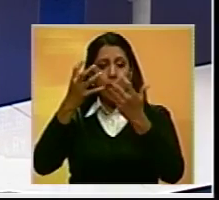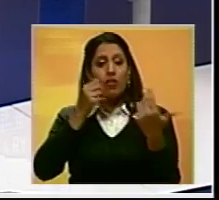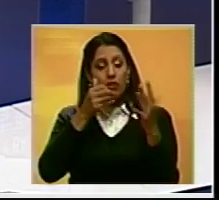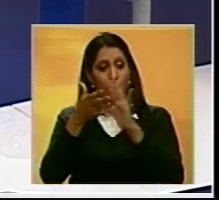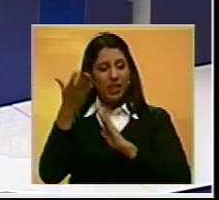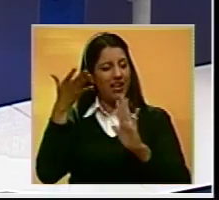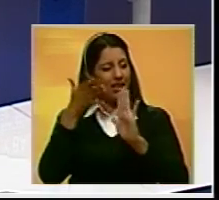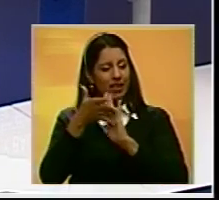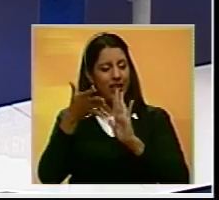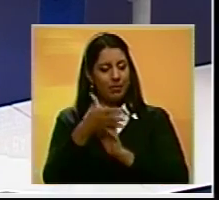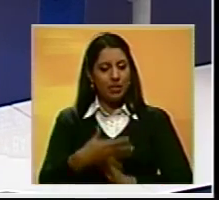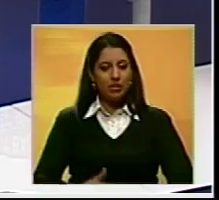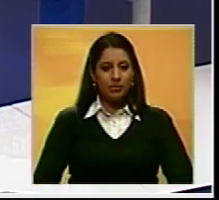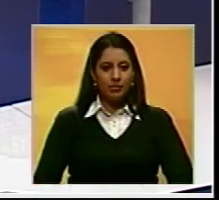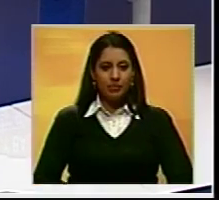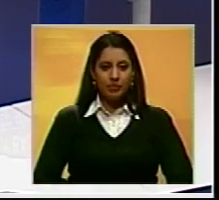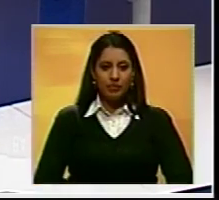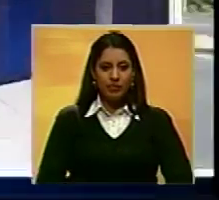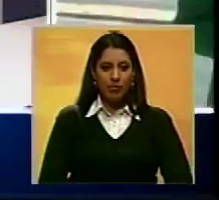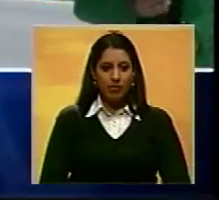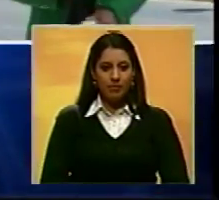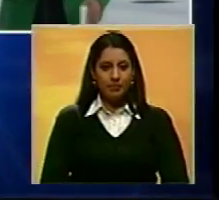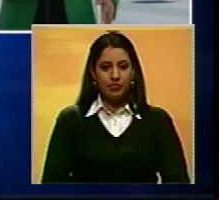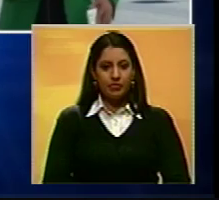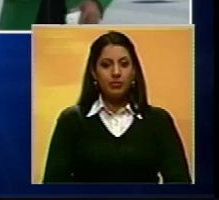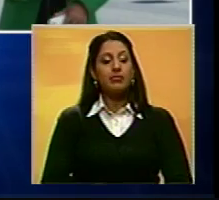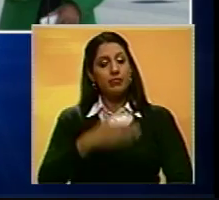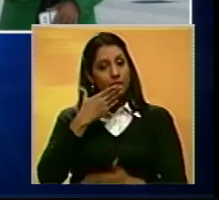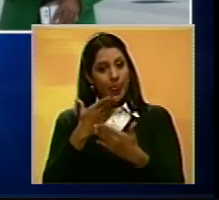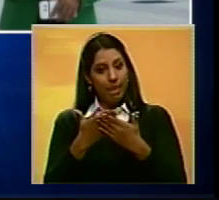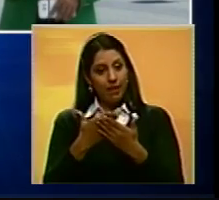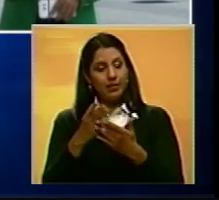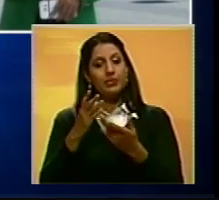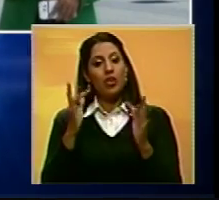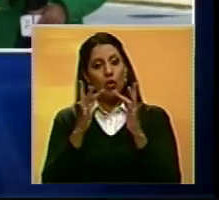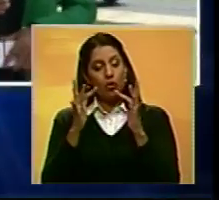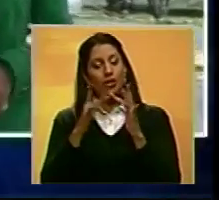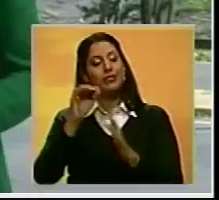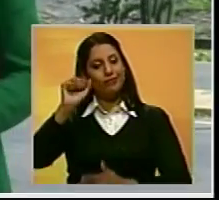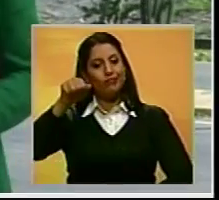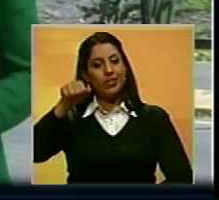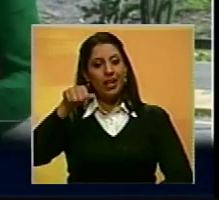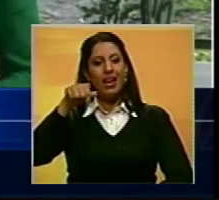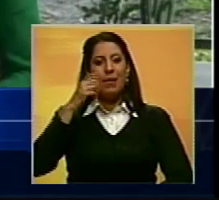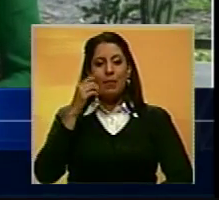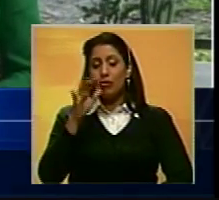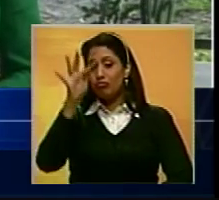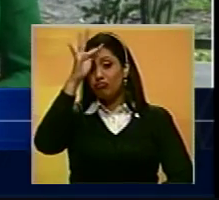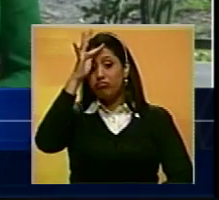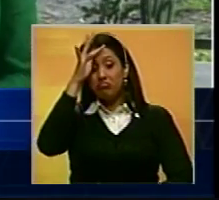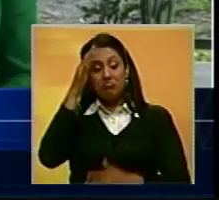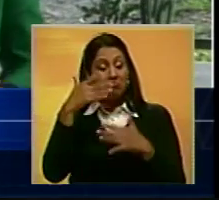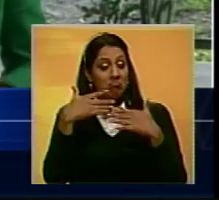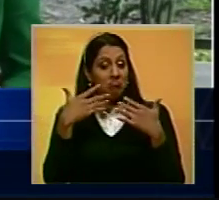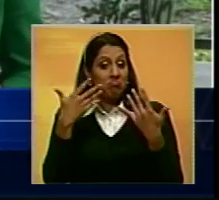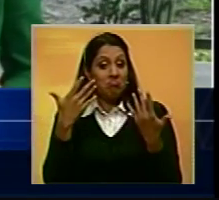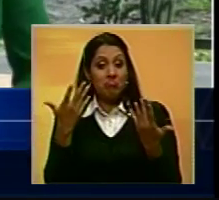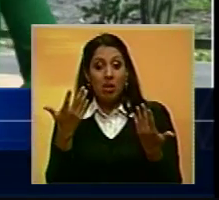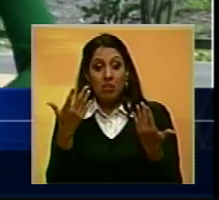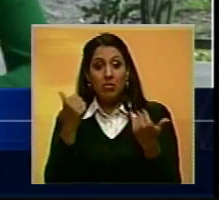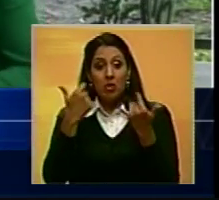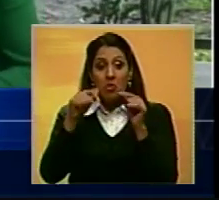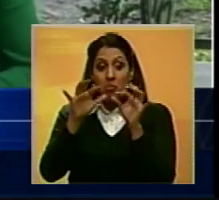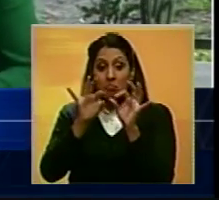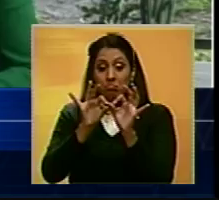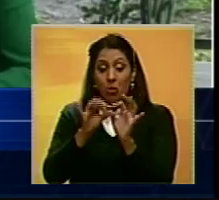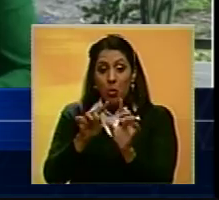Martínez nos trae el reporte. Adelante, Nina. Gracias, Estudio por el Pance. Efectivamente, aún no se tienen las causas del incendio que ocurrió